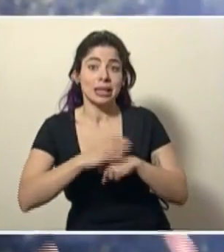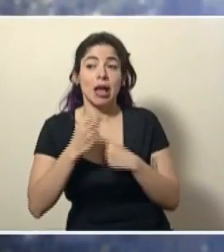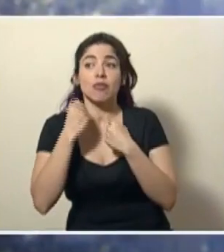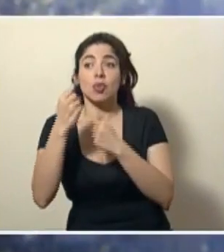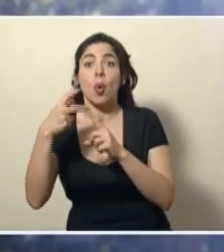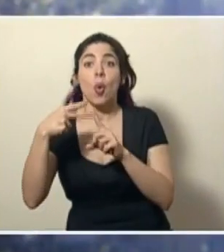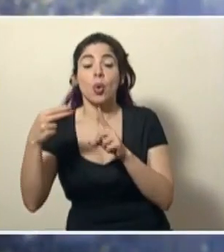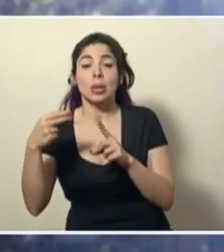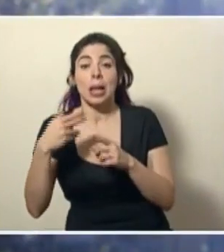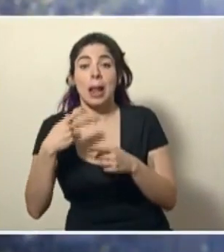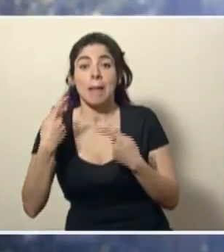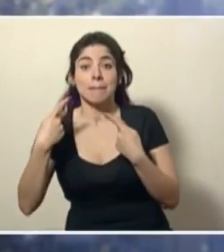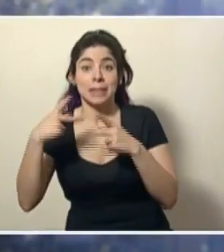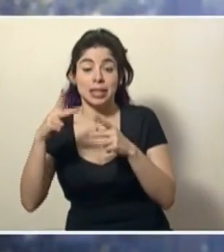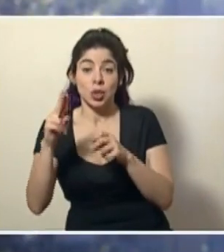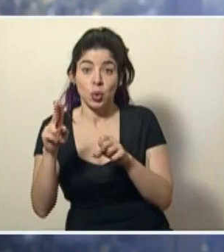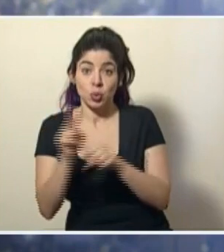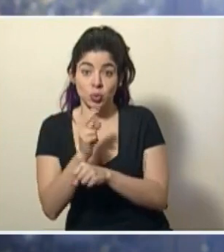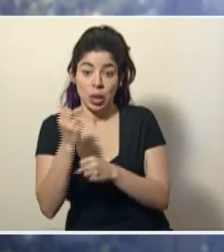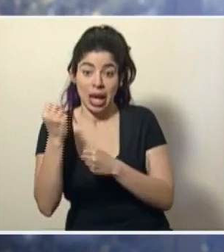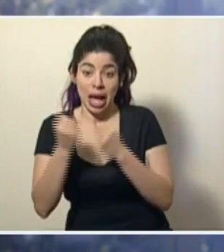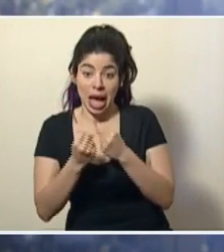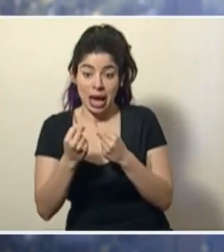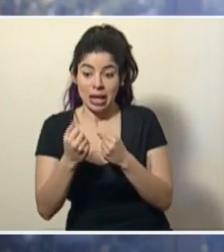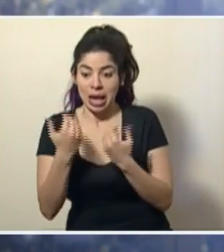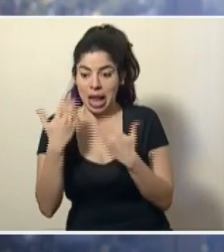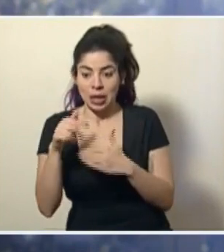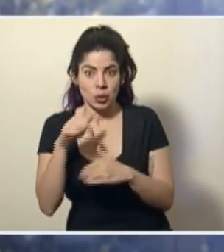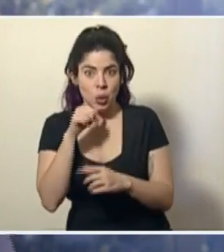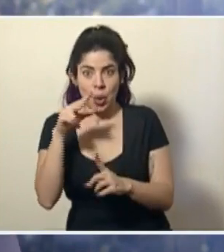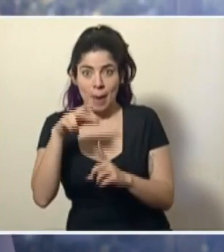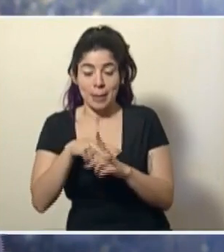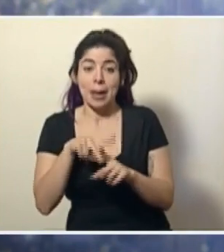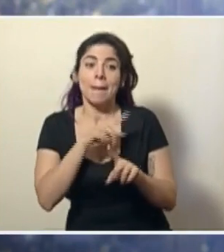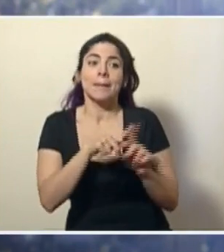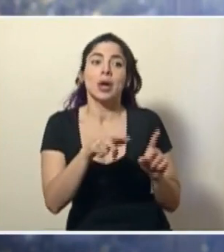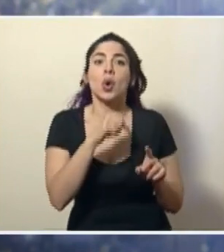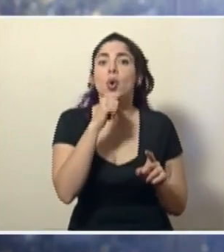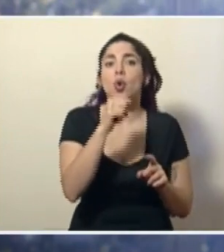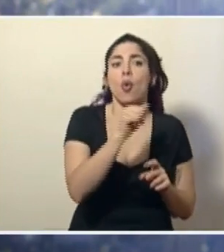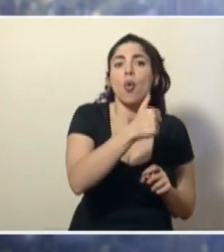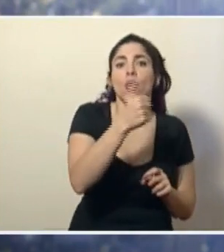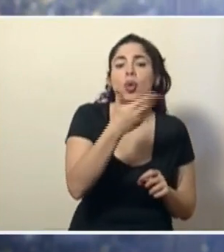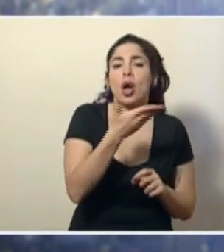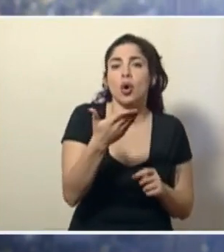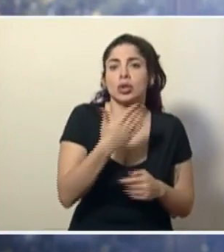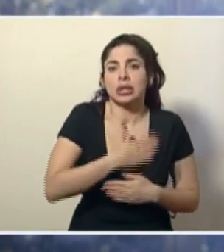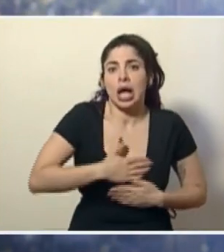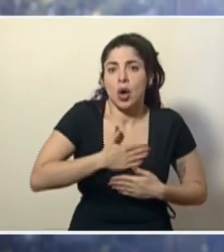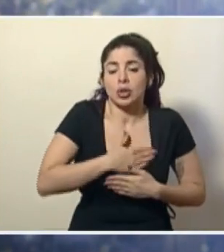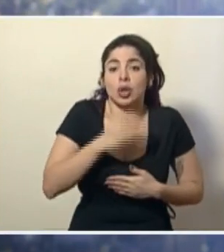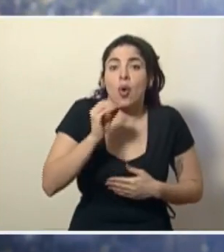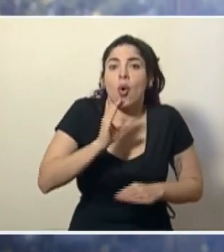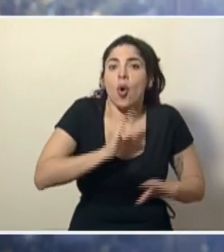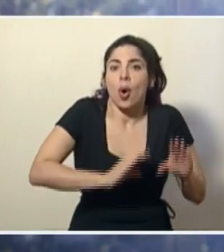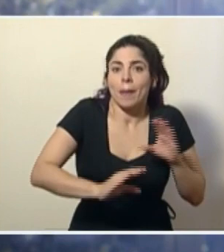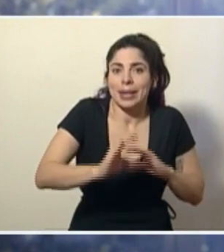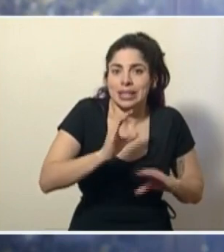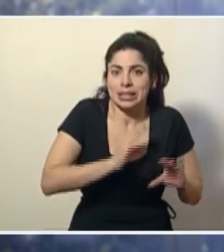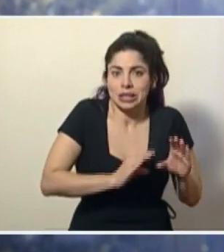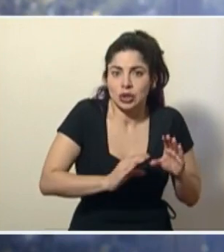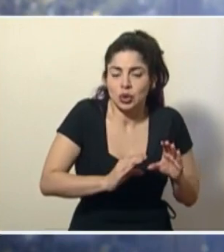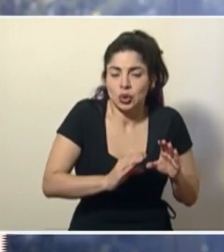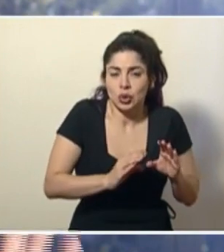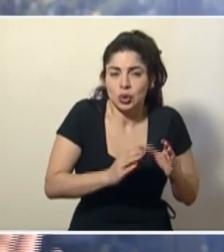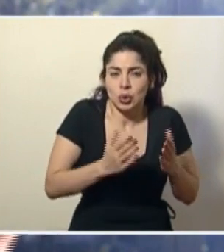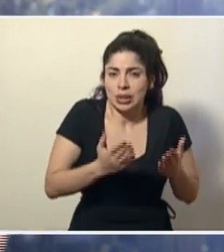un hotel a pasear, usar el vehículo y que la restricción no le aplique, pero no para otras cosas de ocio o para el comercio?